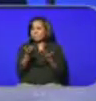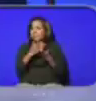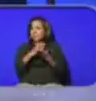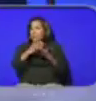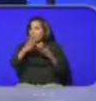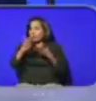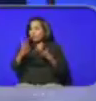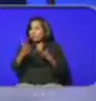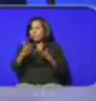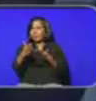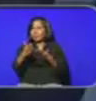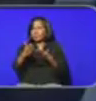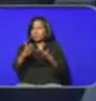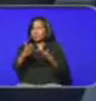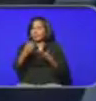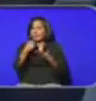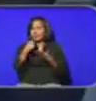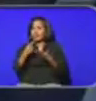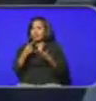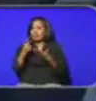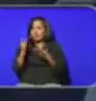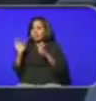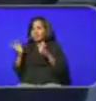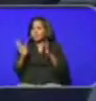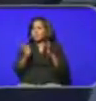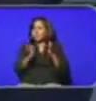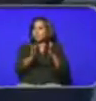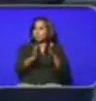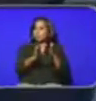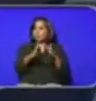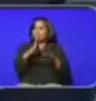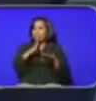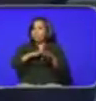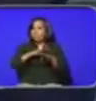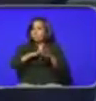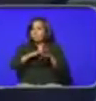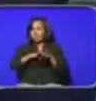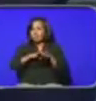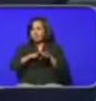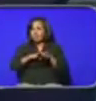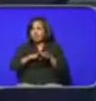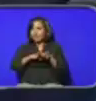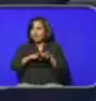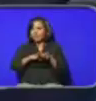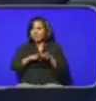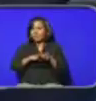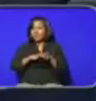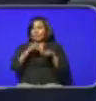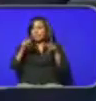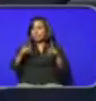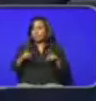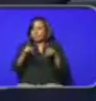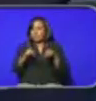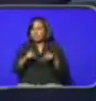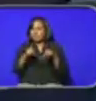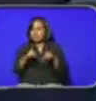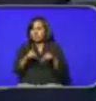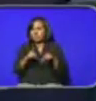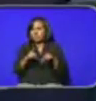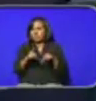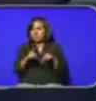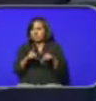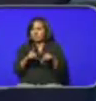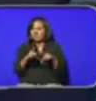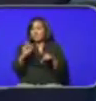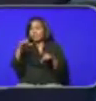que dice que la organización permitirá la participación de socios estratégicos claves. ¿Qué son esos socios estratégicos y qué papel